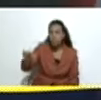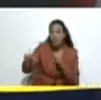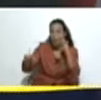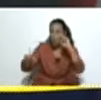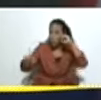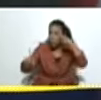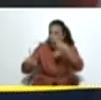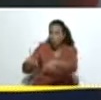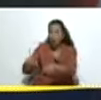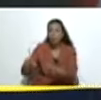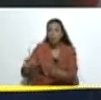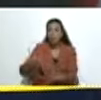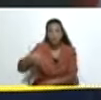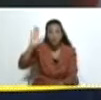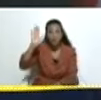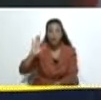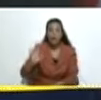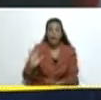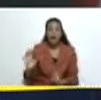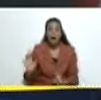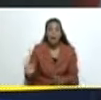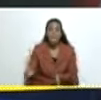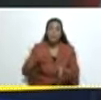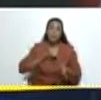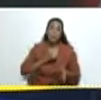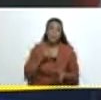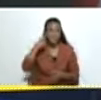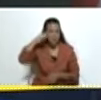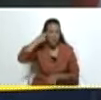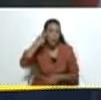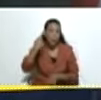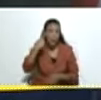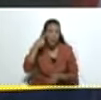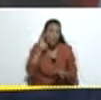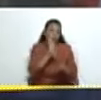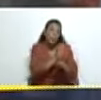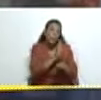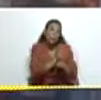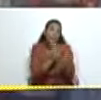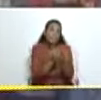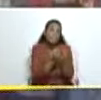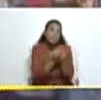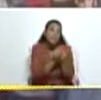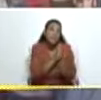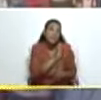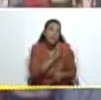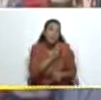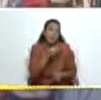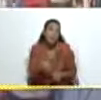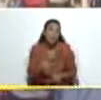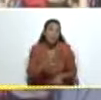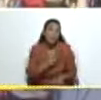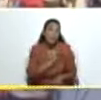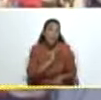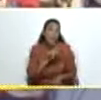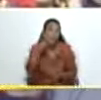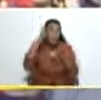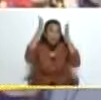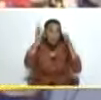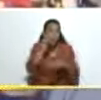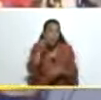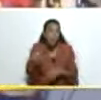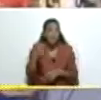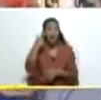Cuando partió Darío, me la hicieron llegar a mí y la conservo como una de las cosas más valiosas que pueda